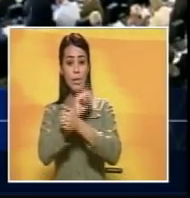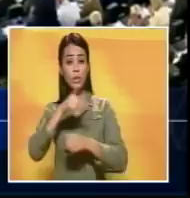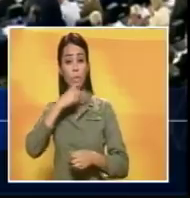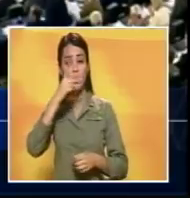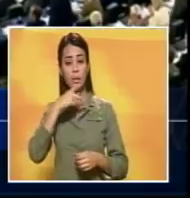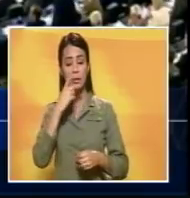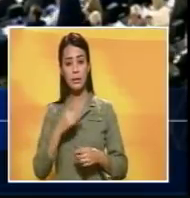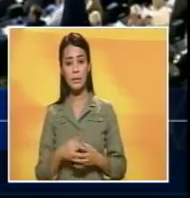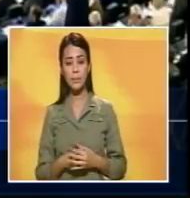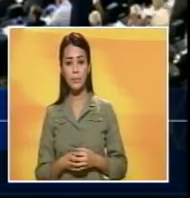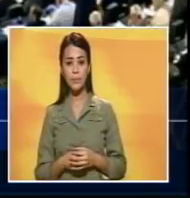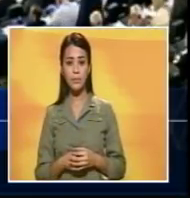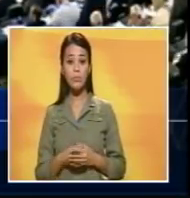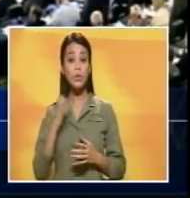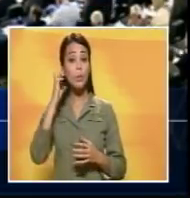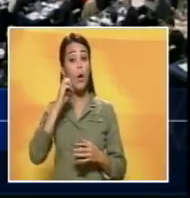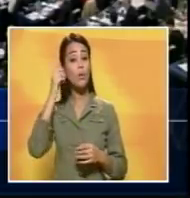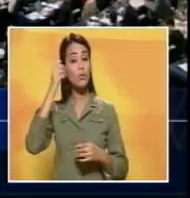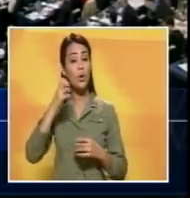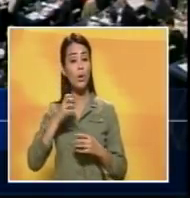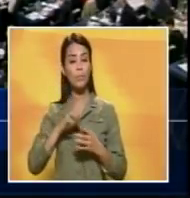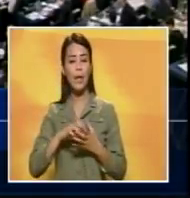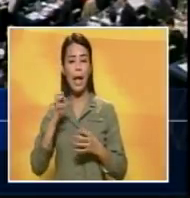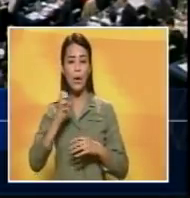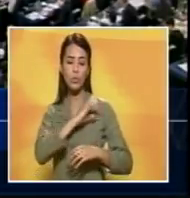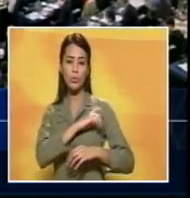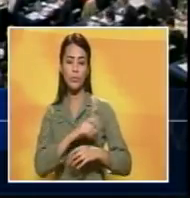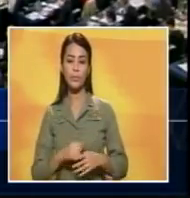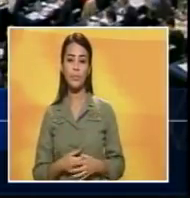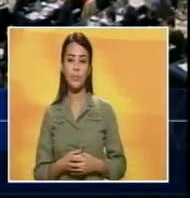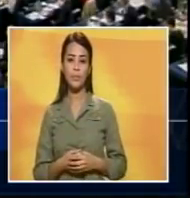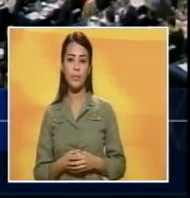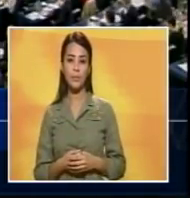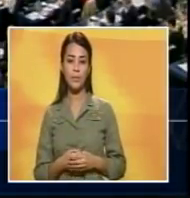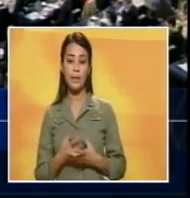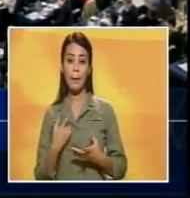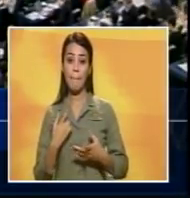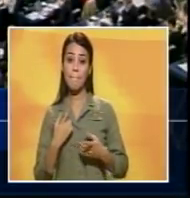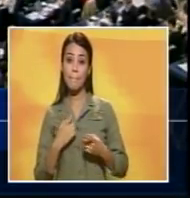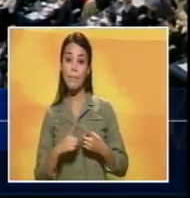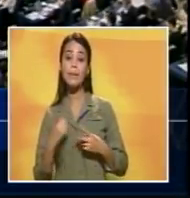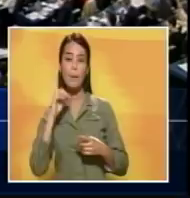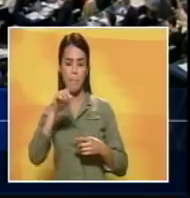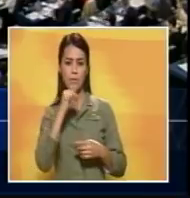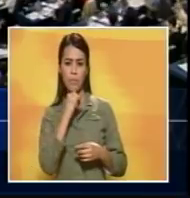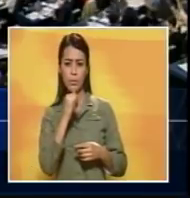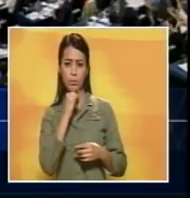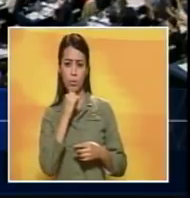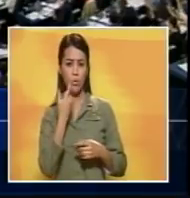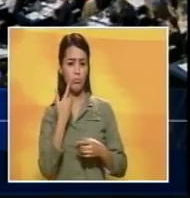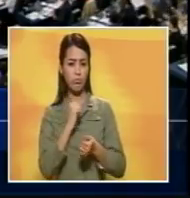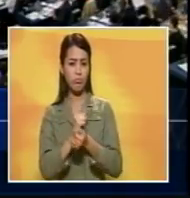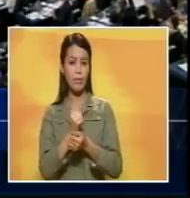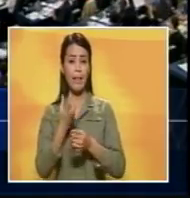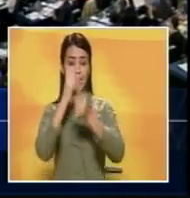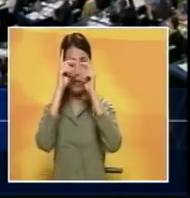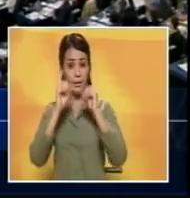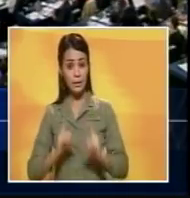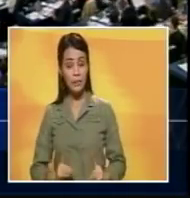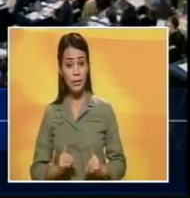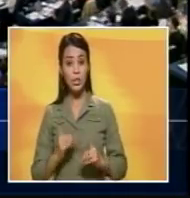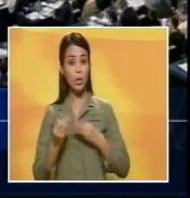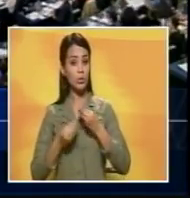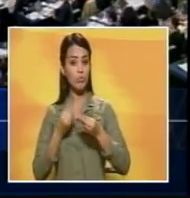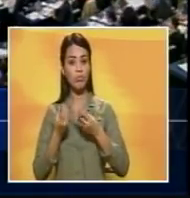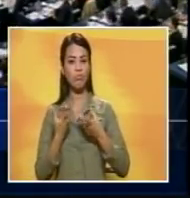la Eurocámara. El eurodiputado del Partido Popular, José Ignacio Salafranca, afirmó tras conocerse la decisión que se trata